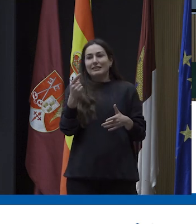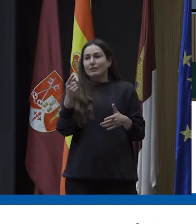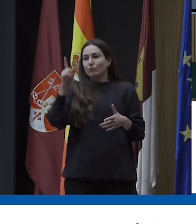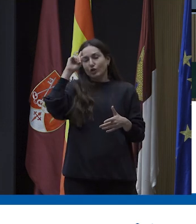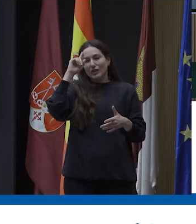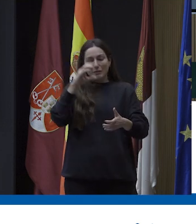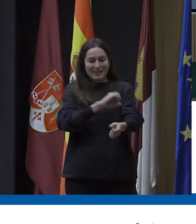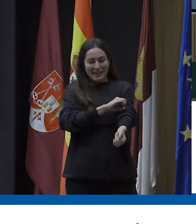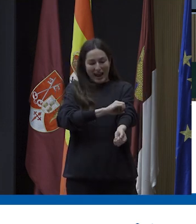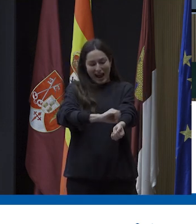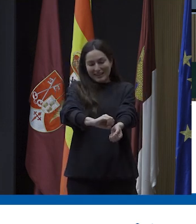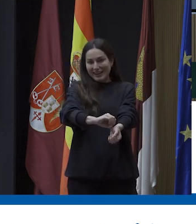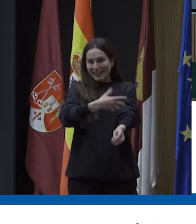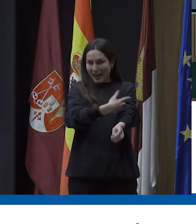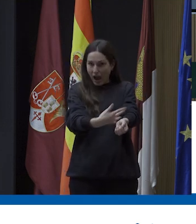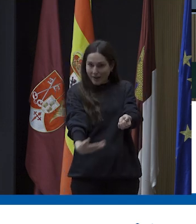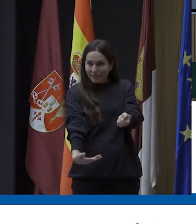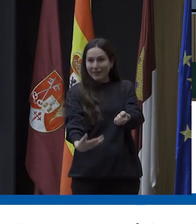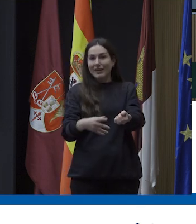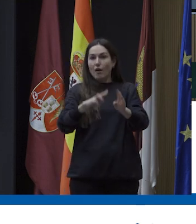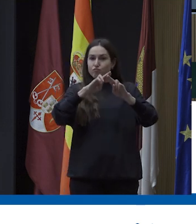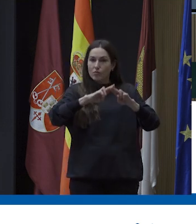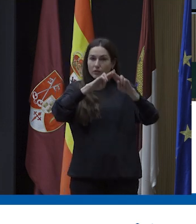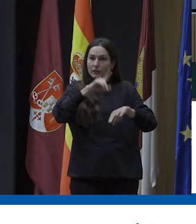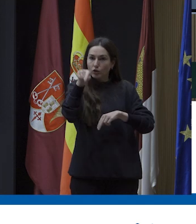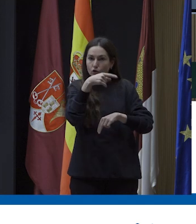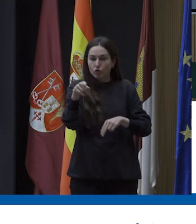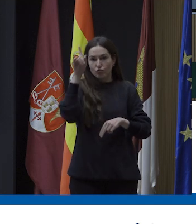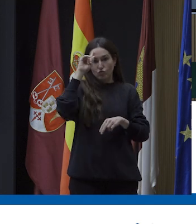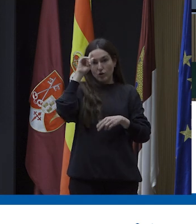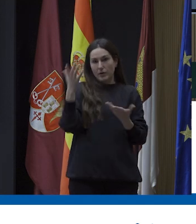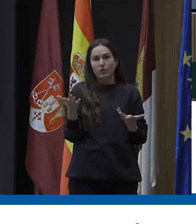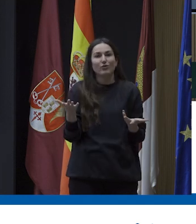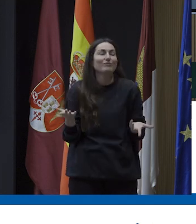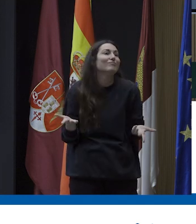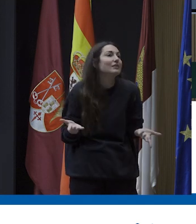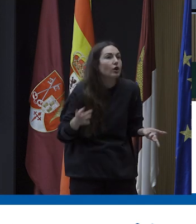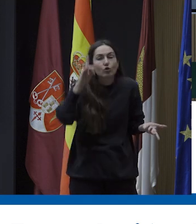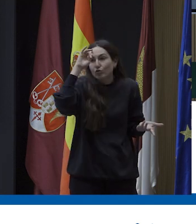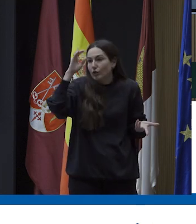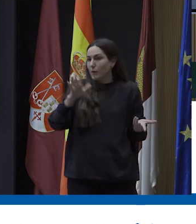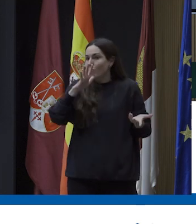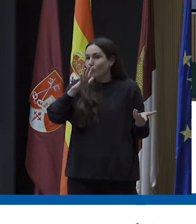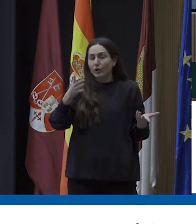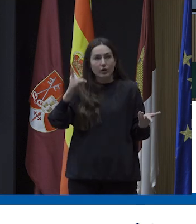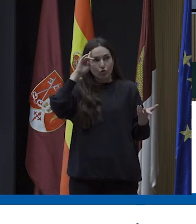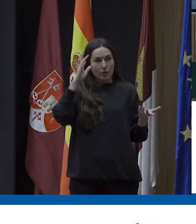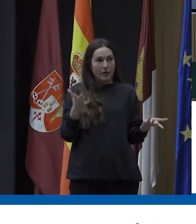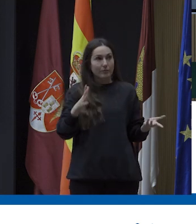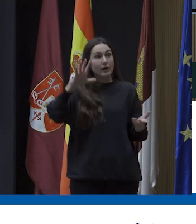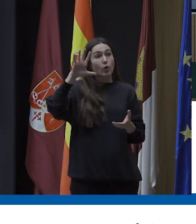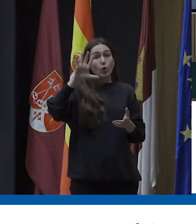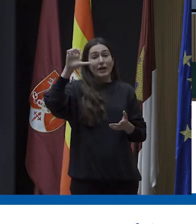Entonces, parece que tenían la descripción clínica, pero no tenían mucha idea de por qué. Y Edward Jenner, que sería famoso